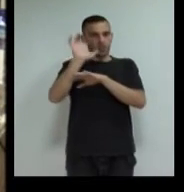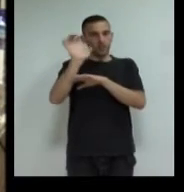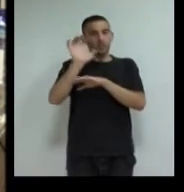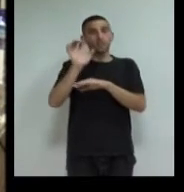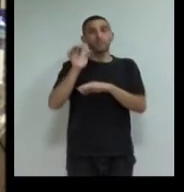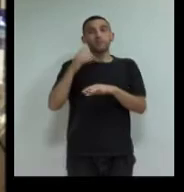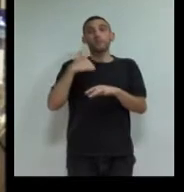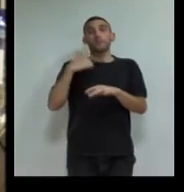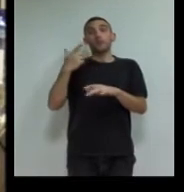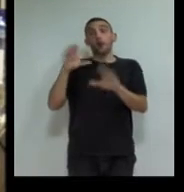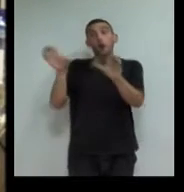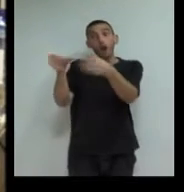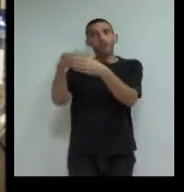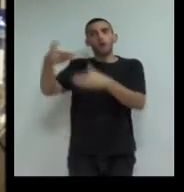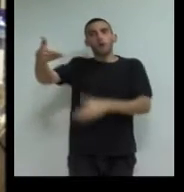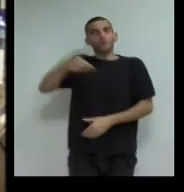festival.